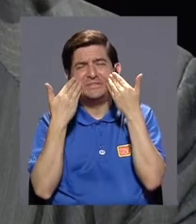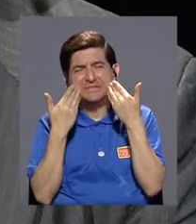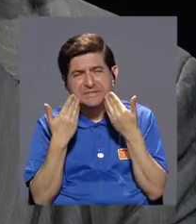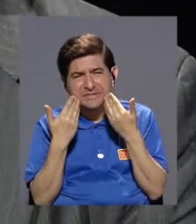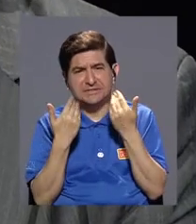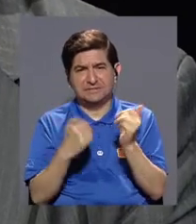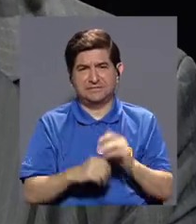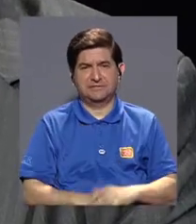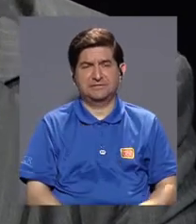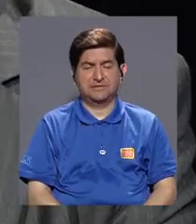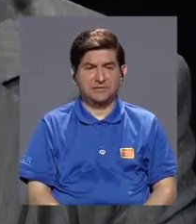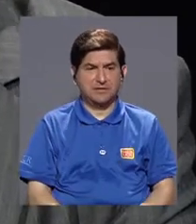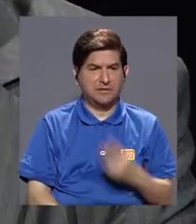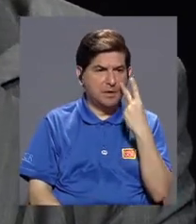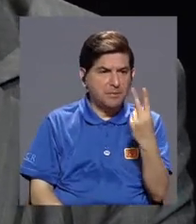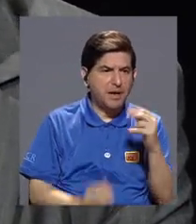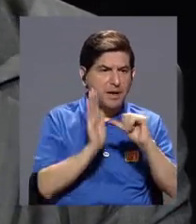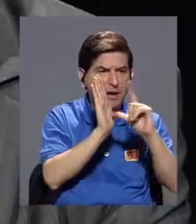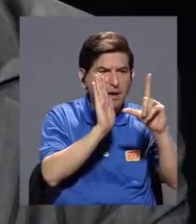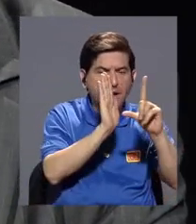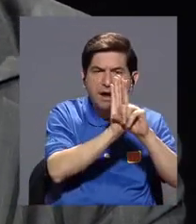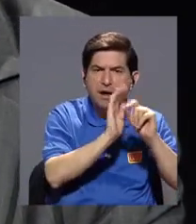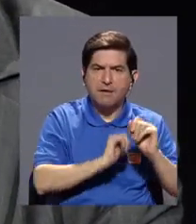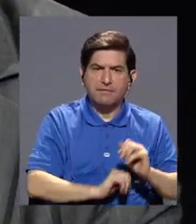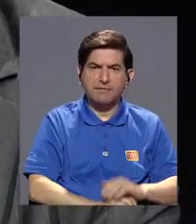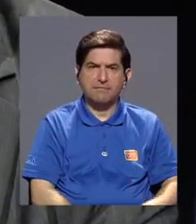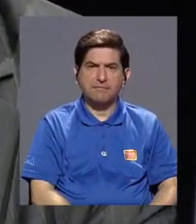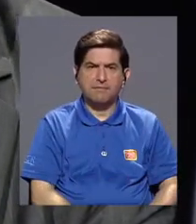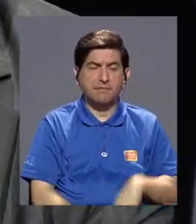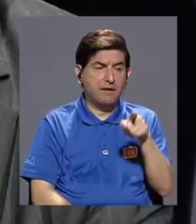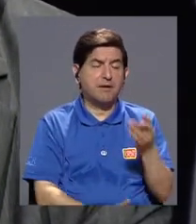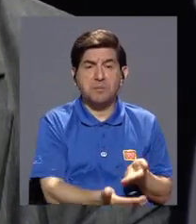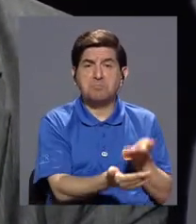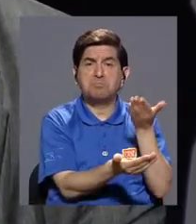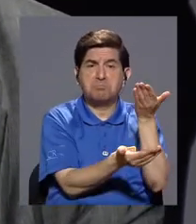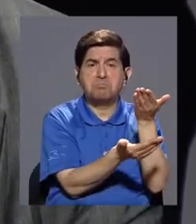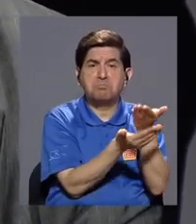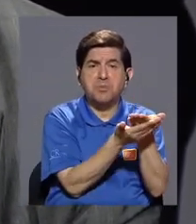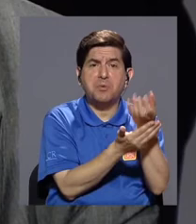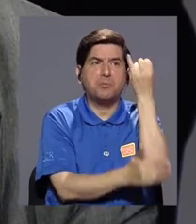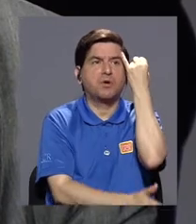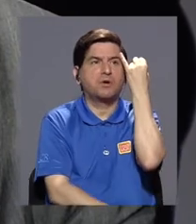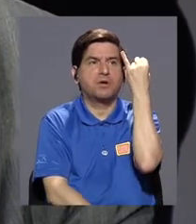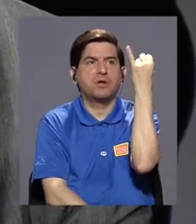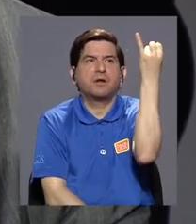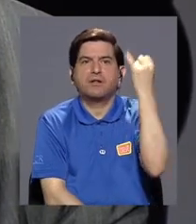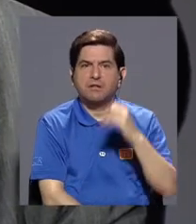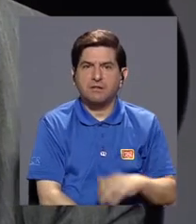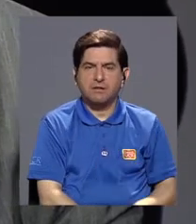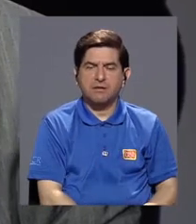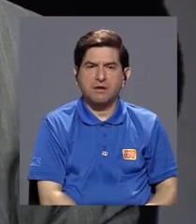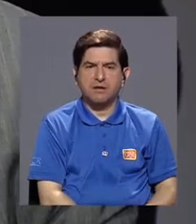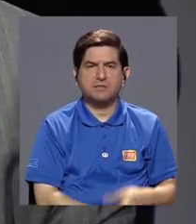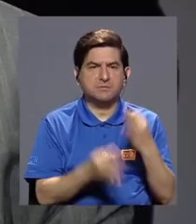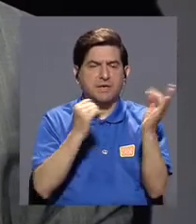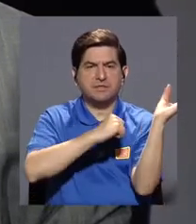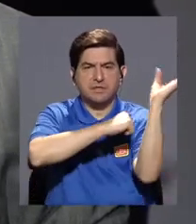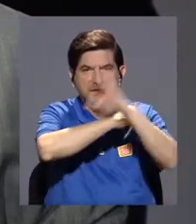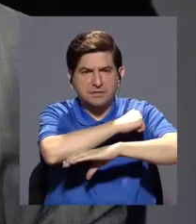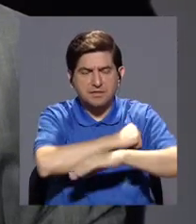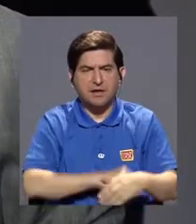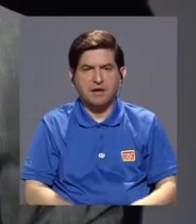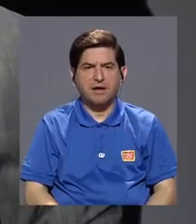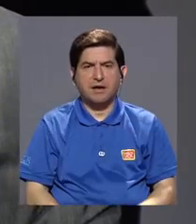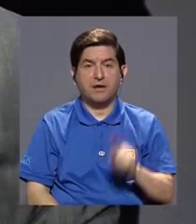ver cómo, por ejemplo, en la Asamblea Legislativa se proponen iniciativas para castigar y